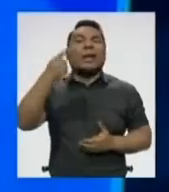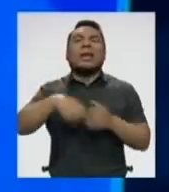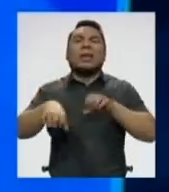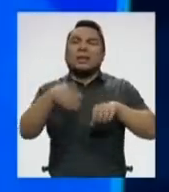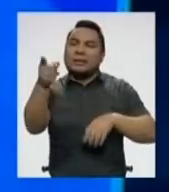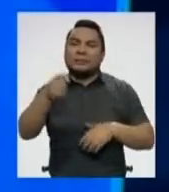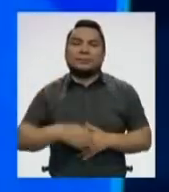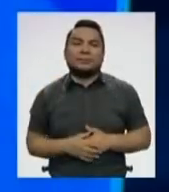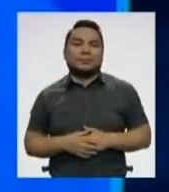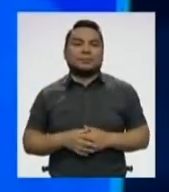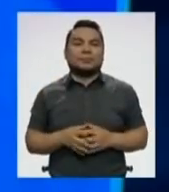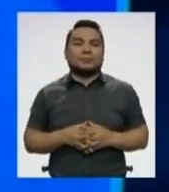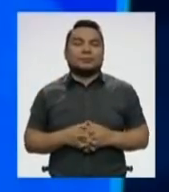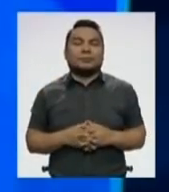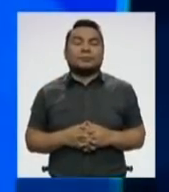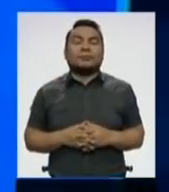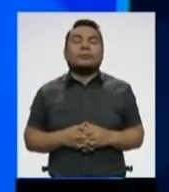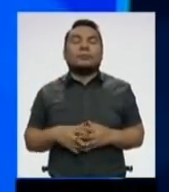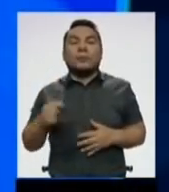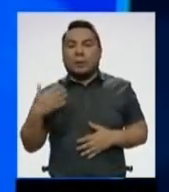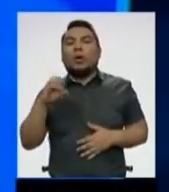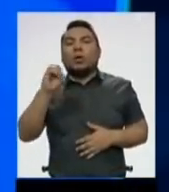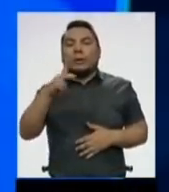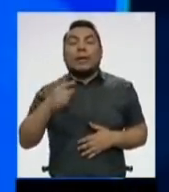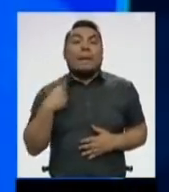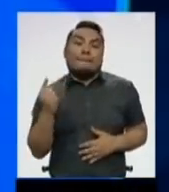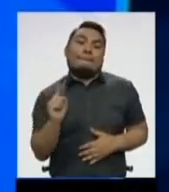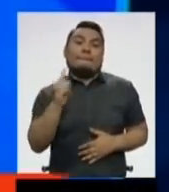Bien. En primer lugar,